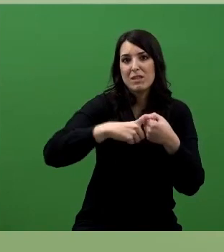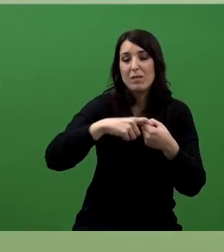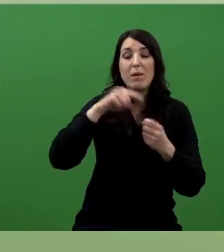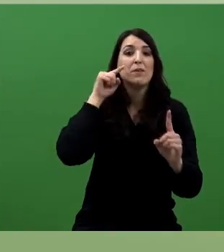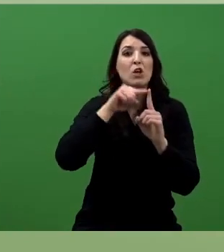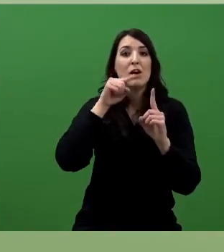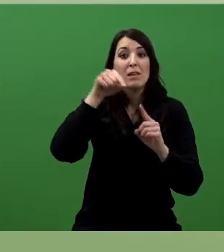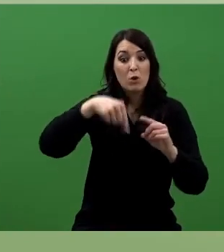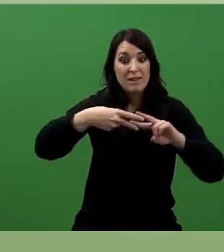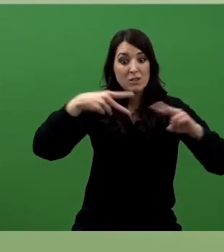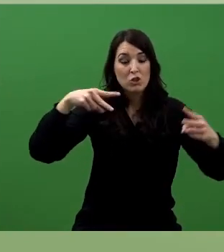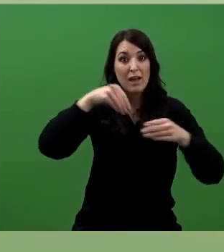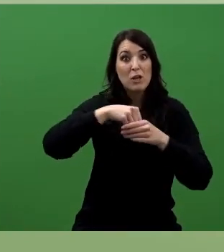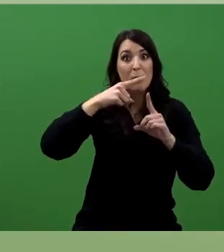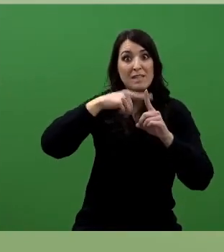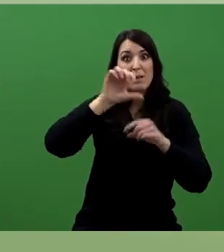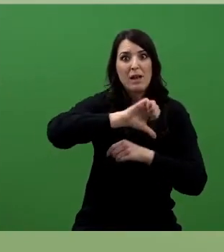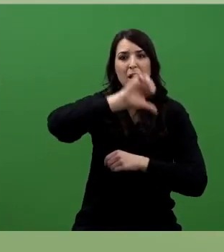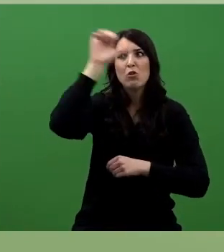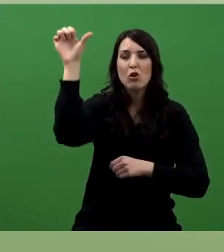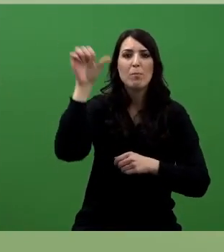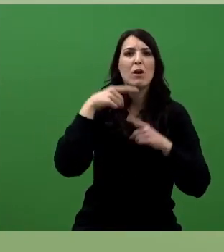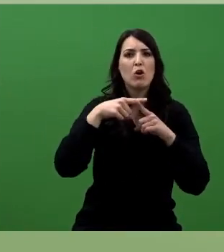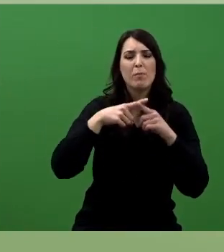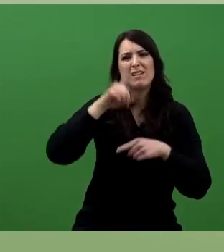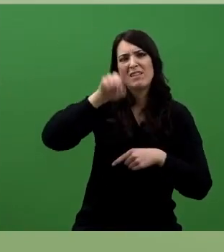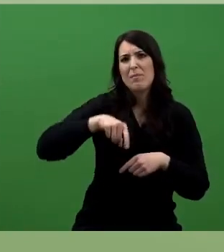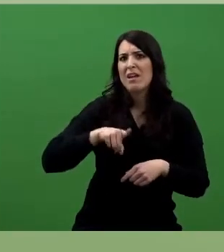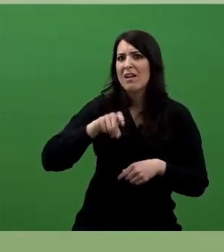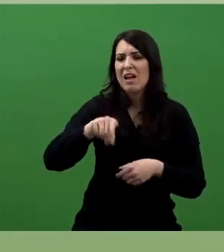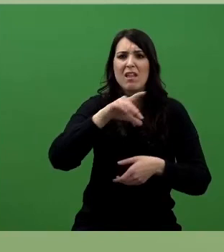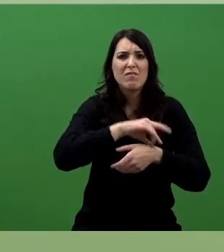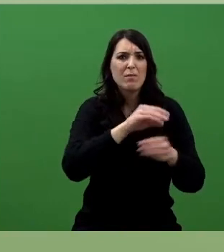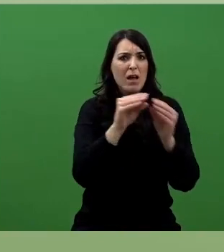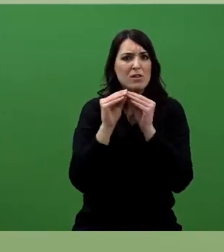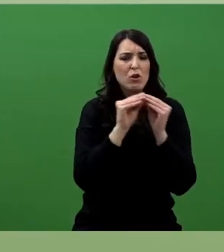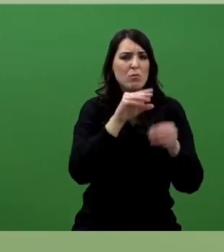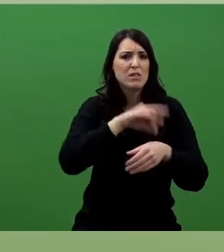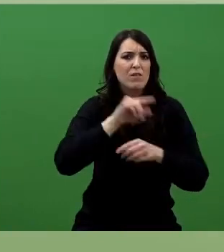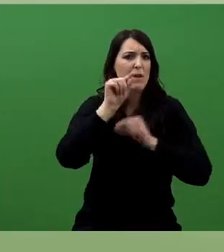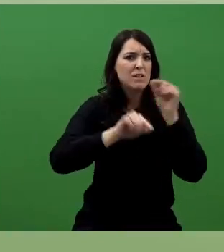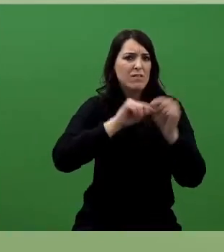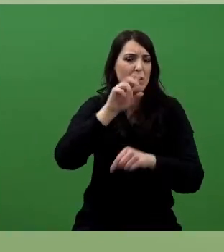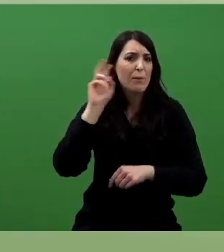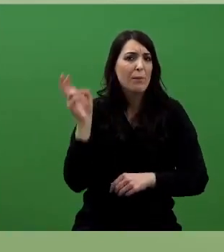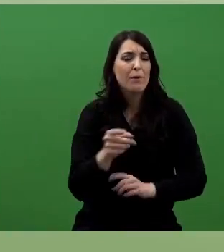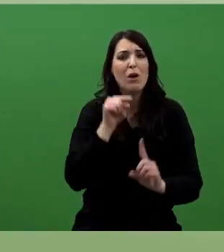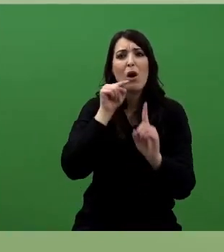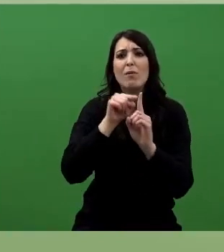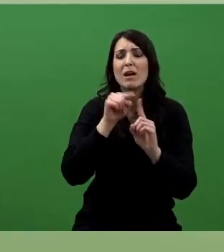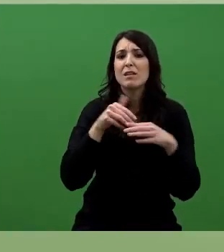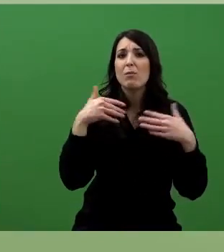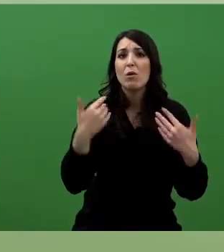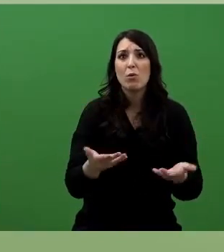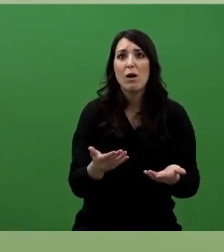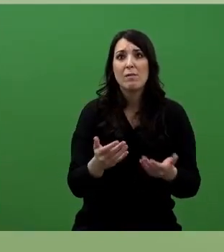nivel europeo, pero no solo enfermedades minoritarias, también cáncer, enfermedades comunes, enfermedades infecciosas, etc. Es decir, el objetivo es llegar a un